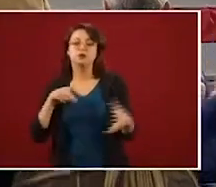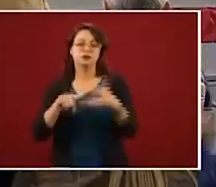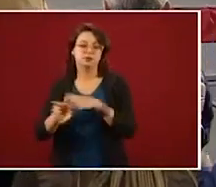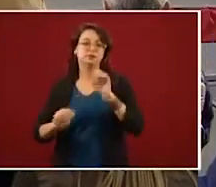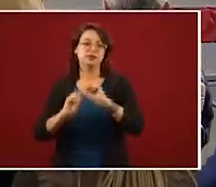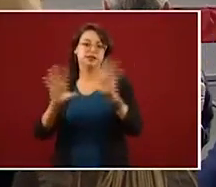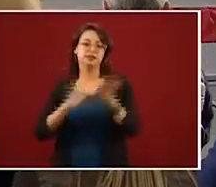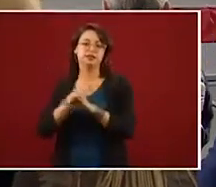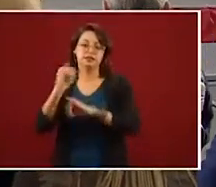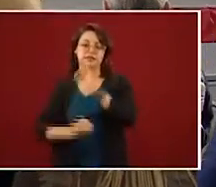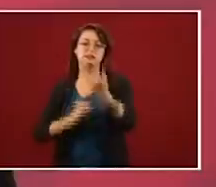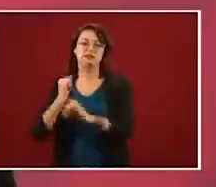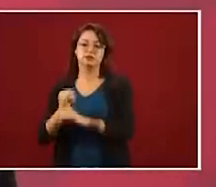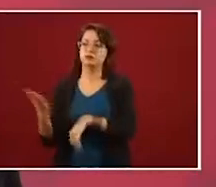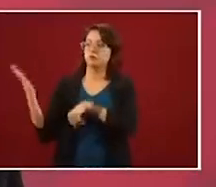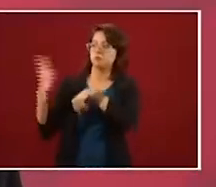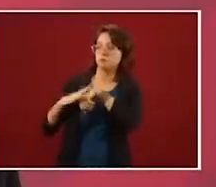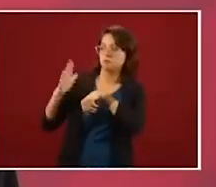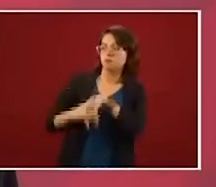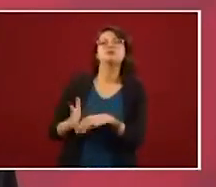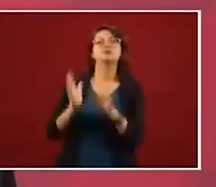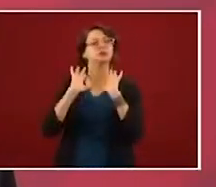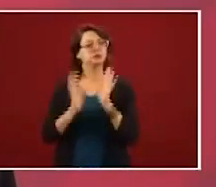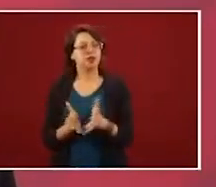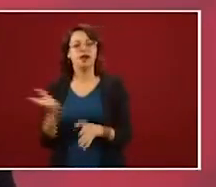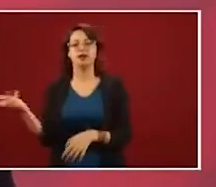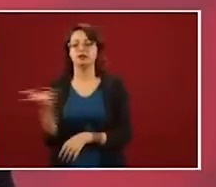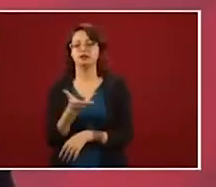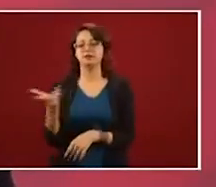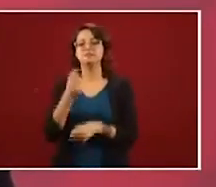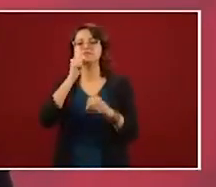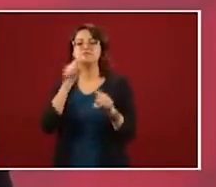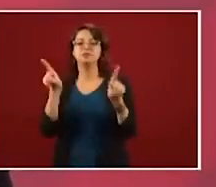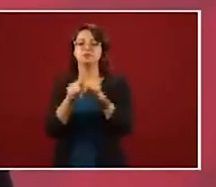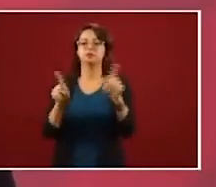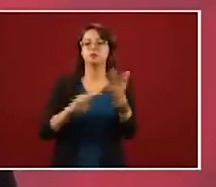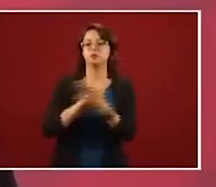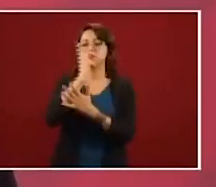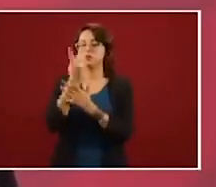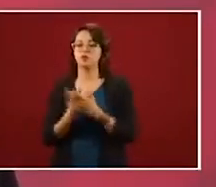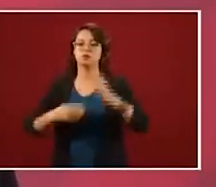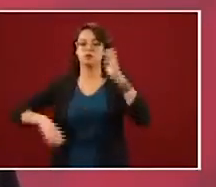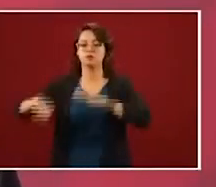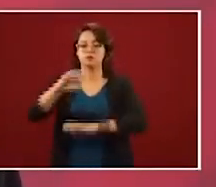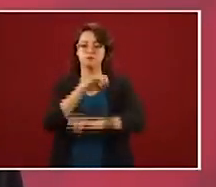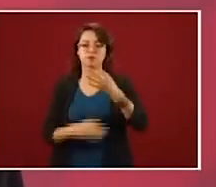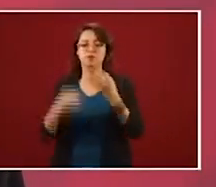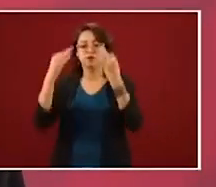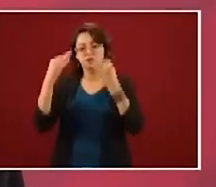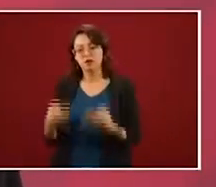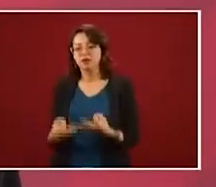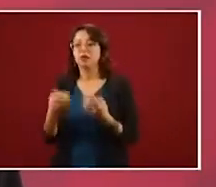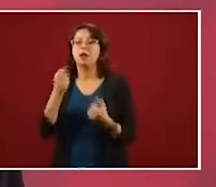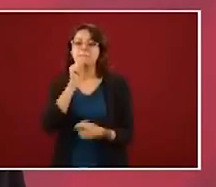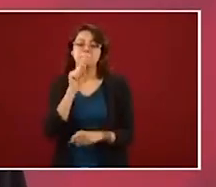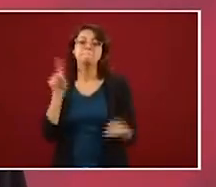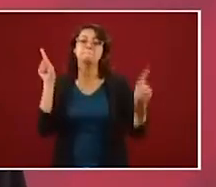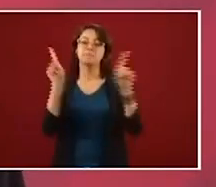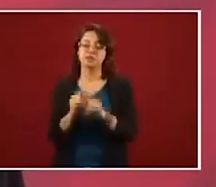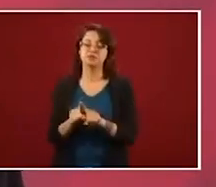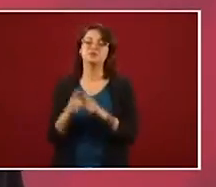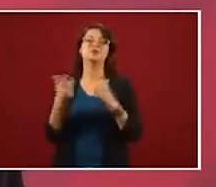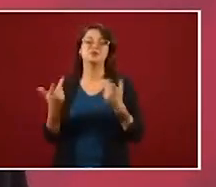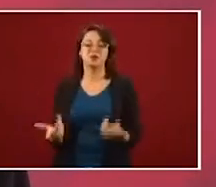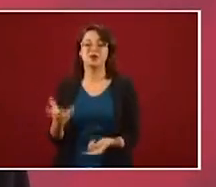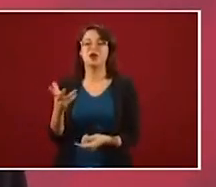Transparencia Internacional y de las mejores prácticas, todos nuestros programas de integridad empresarial y desde luego los grandes